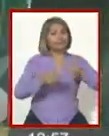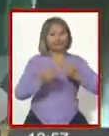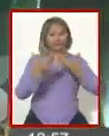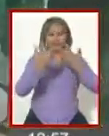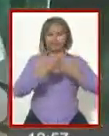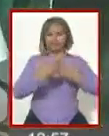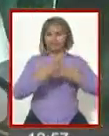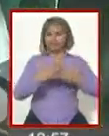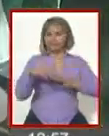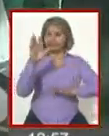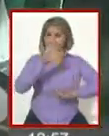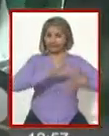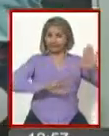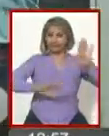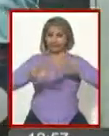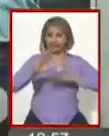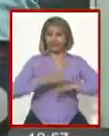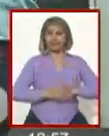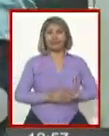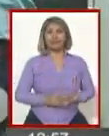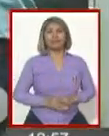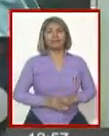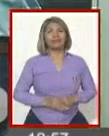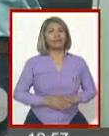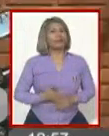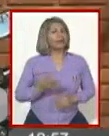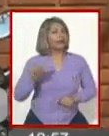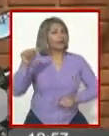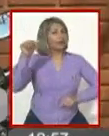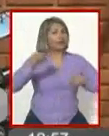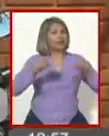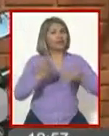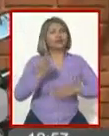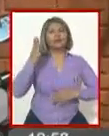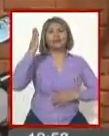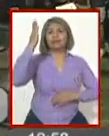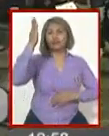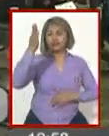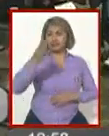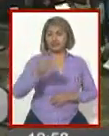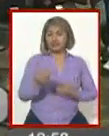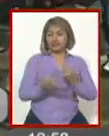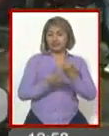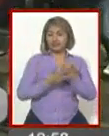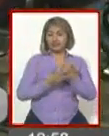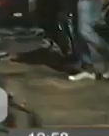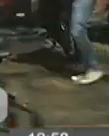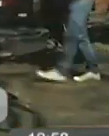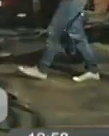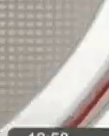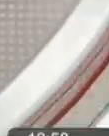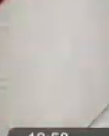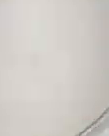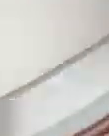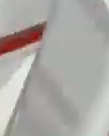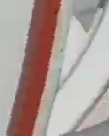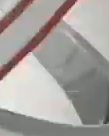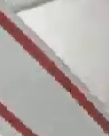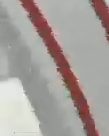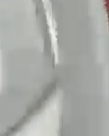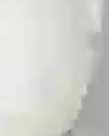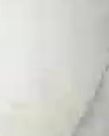empresa se encuentran preocupados y con incertidumbre sobre el futuro de sus ahorros.